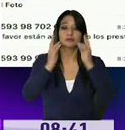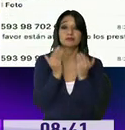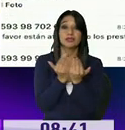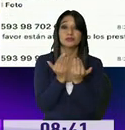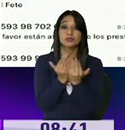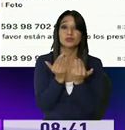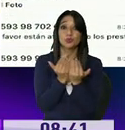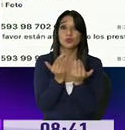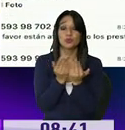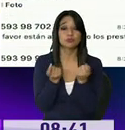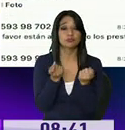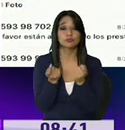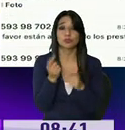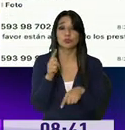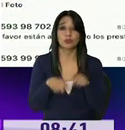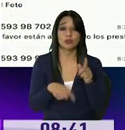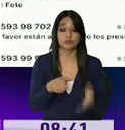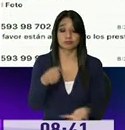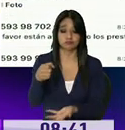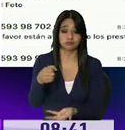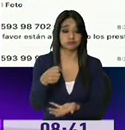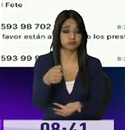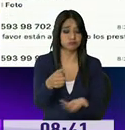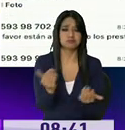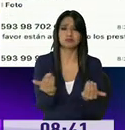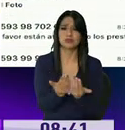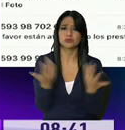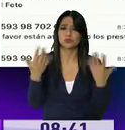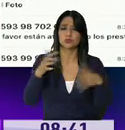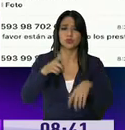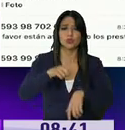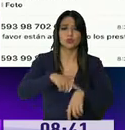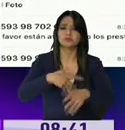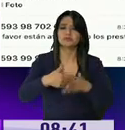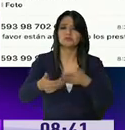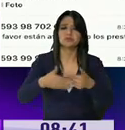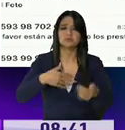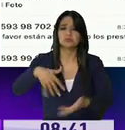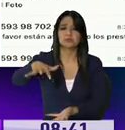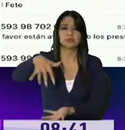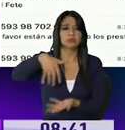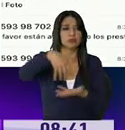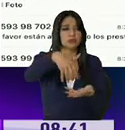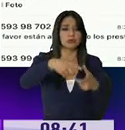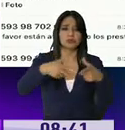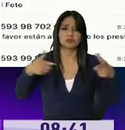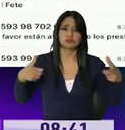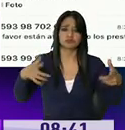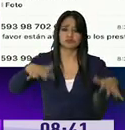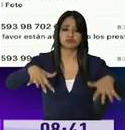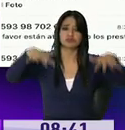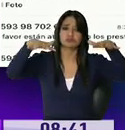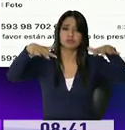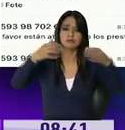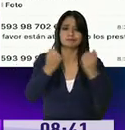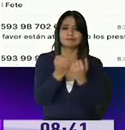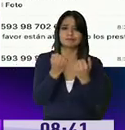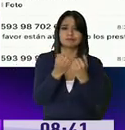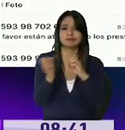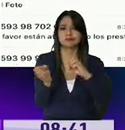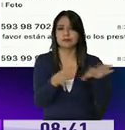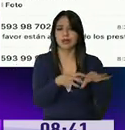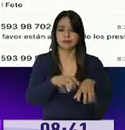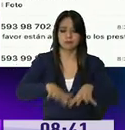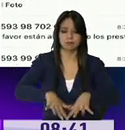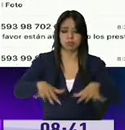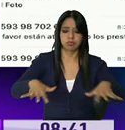está incontrolable, sacar basura todos los días a cualquier hora, sin importar si el contenedor está lleno o lo dejan a un lado,